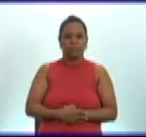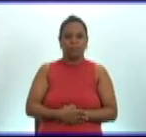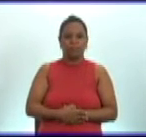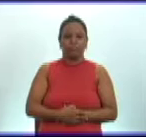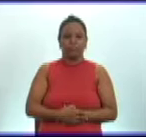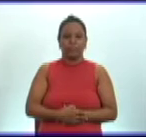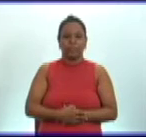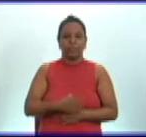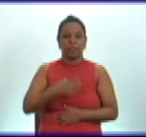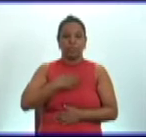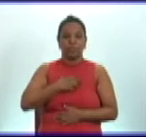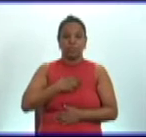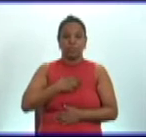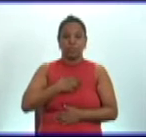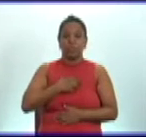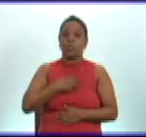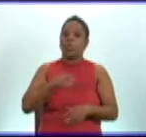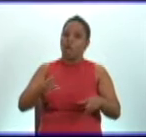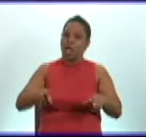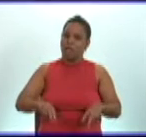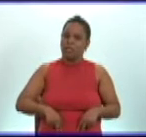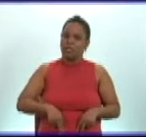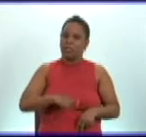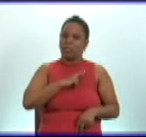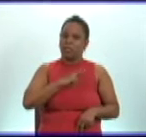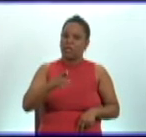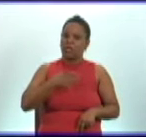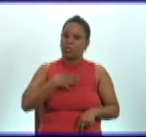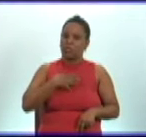Yo sería capaz de asumir lo que hice, señor fiscal.